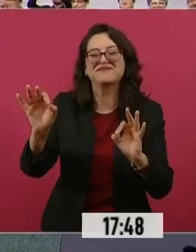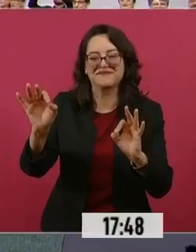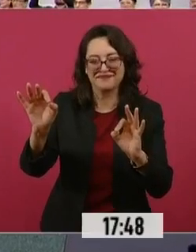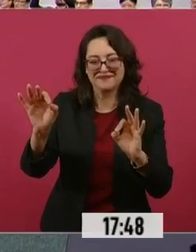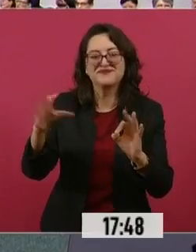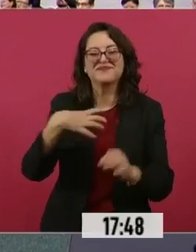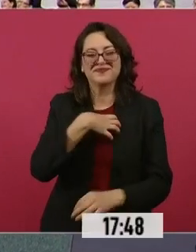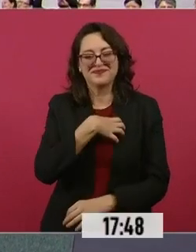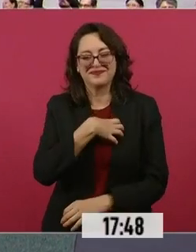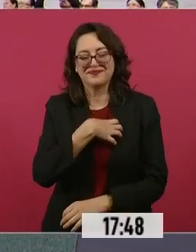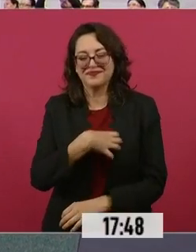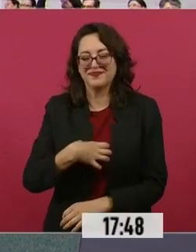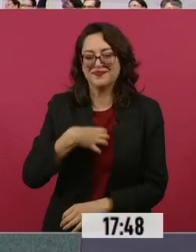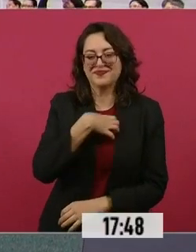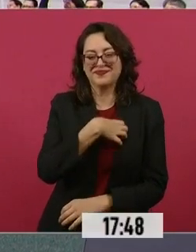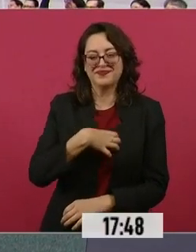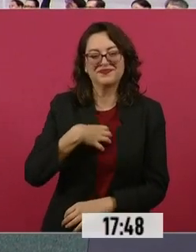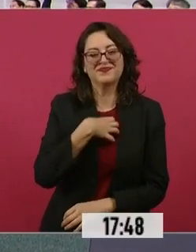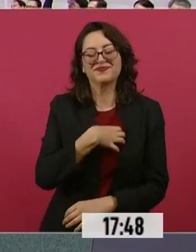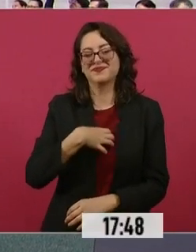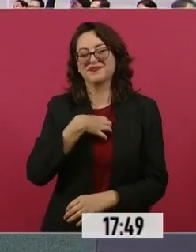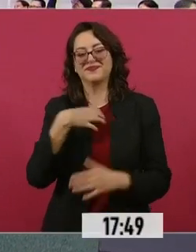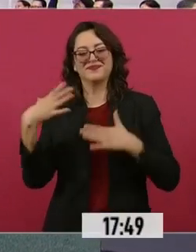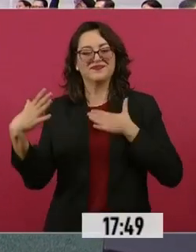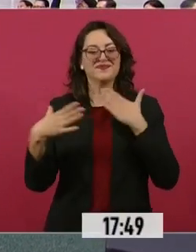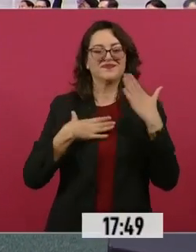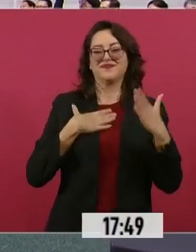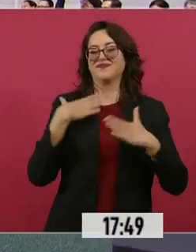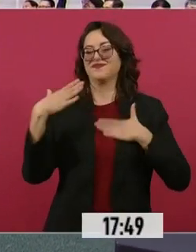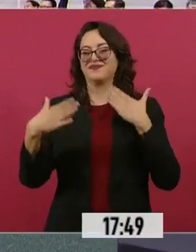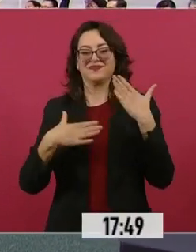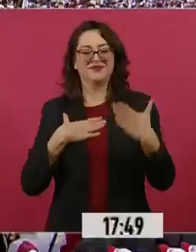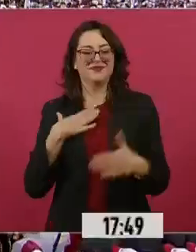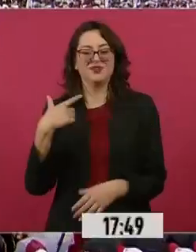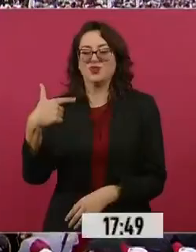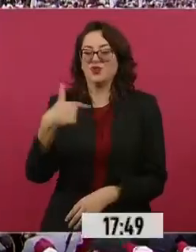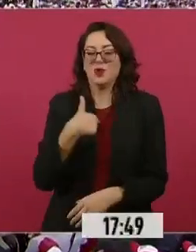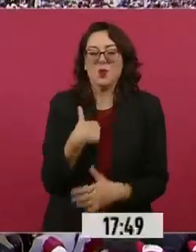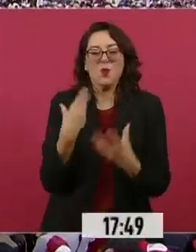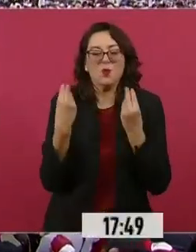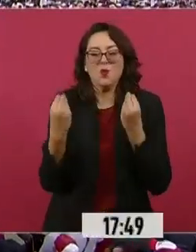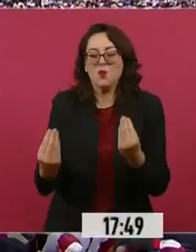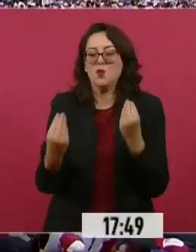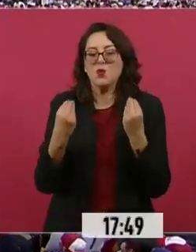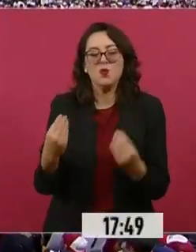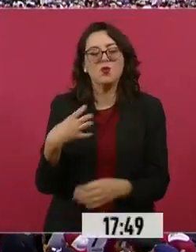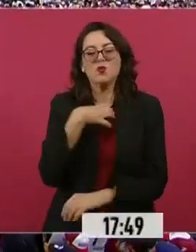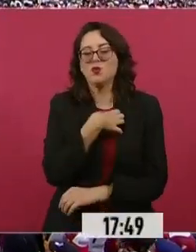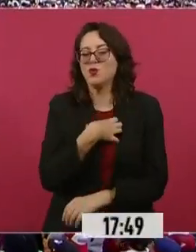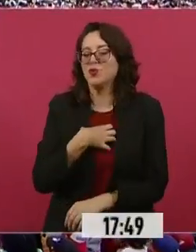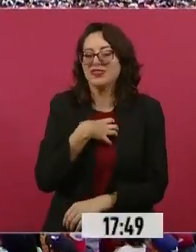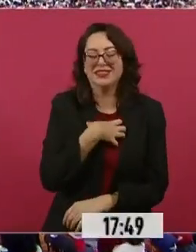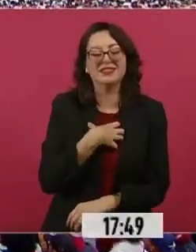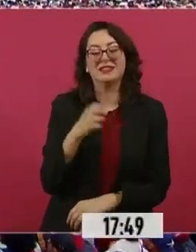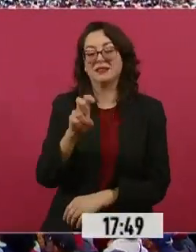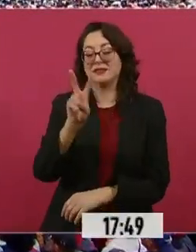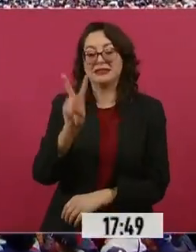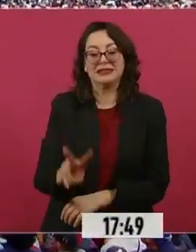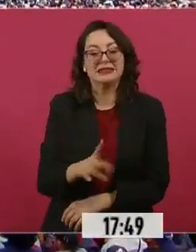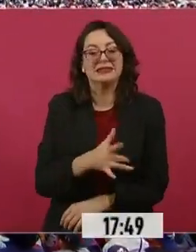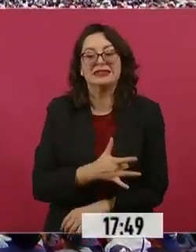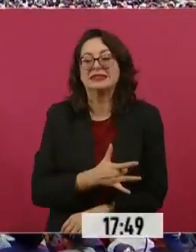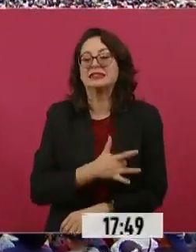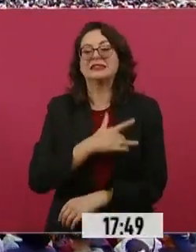Delfina Gómez, la gobernadora electa del Estado de México, que ha tomado la palabra. Estoy agradecida. Mujeres, dos mujeres. Y estoy